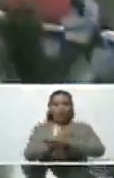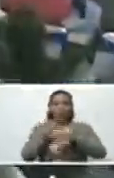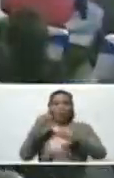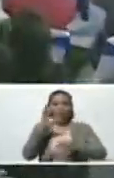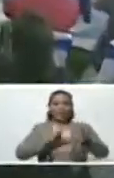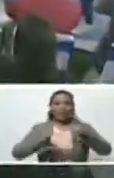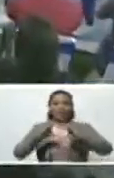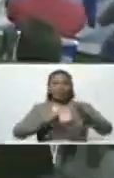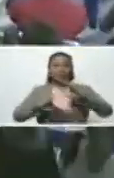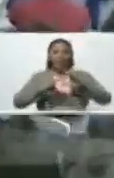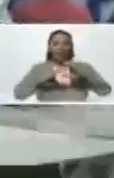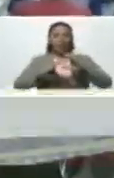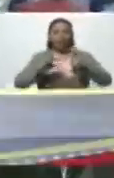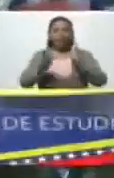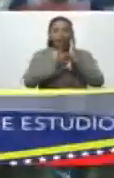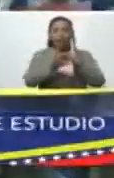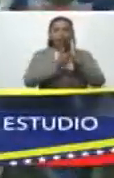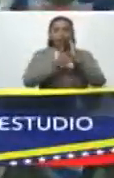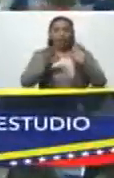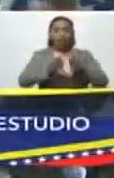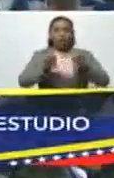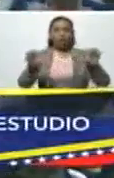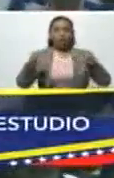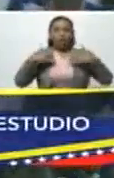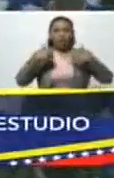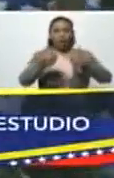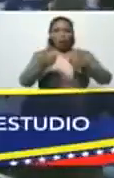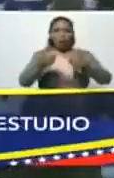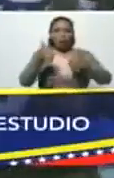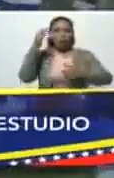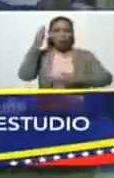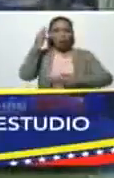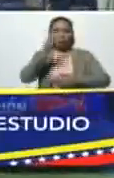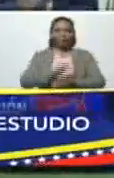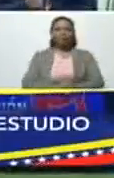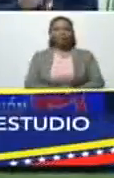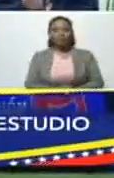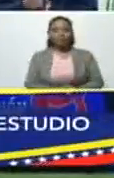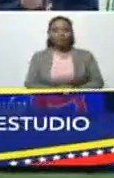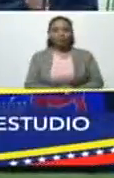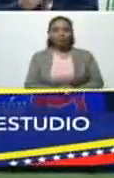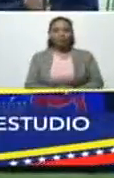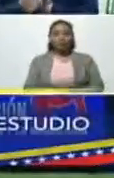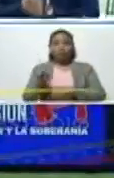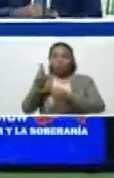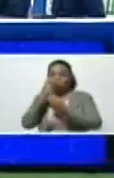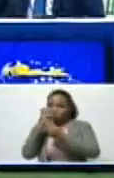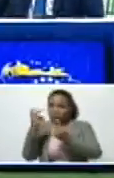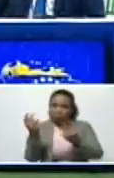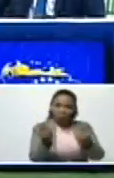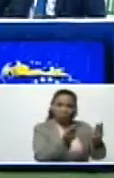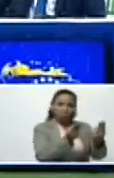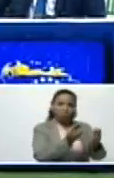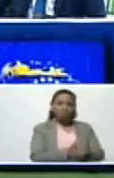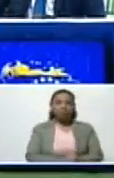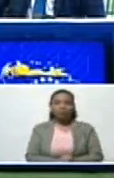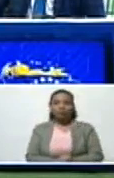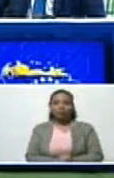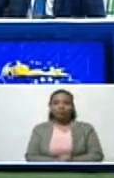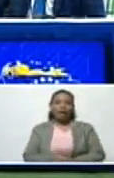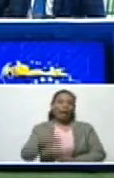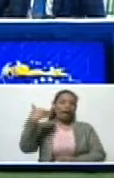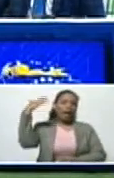Ciencia, Tecnología, Educación y Salud, Gabriela Jiménez, su invitación. Hace